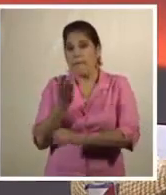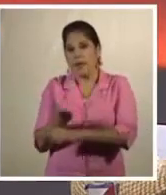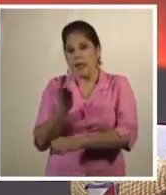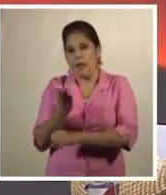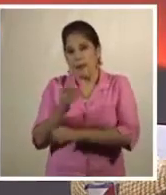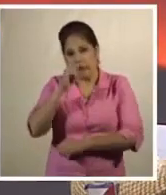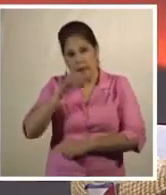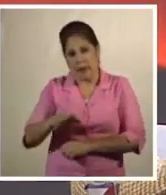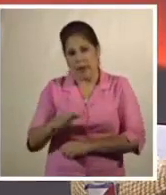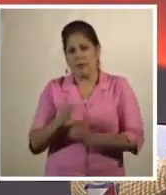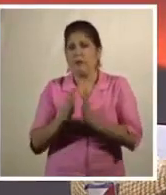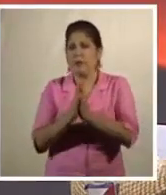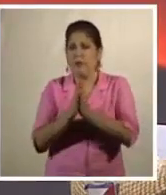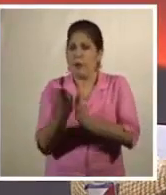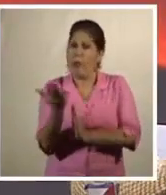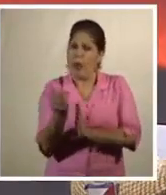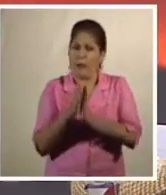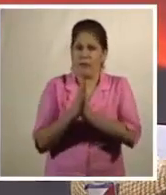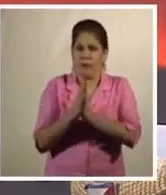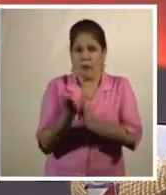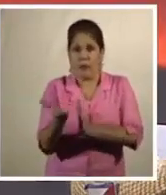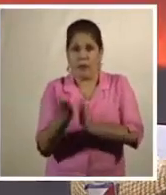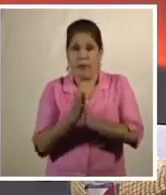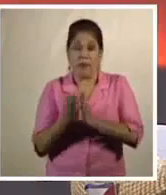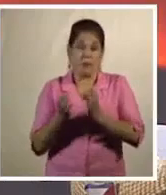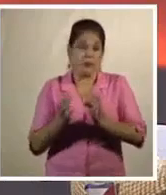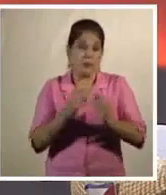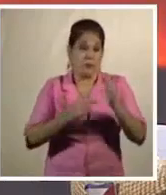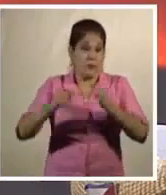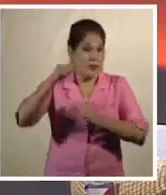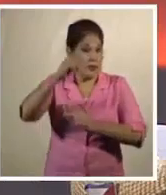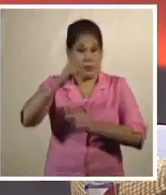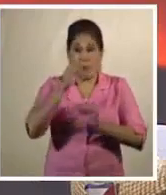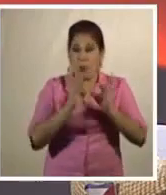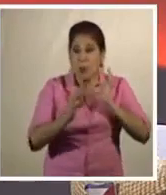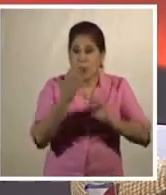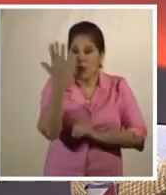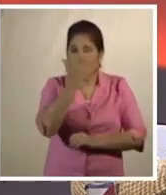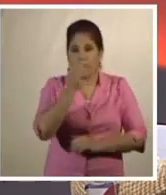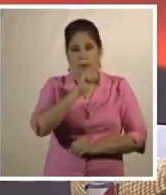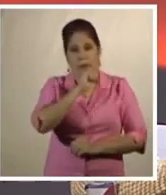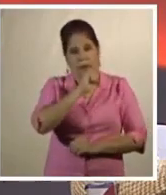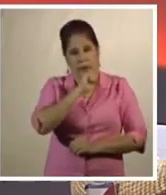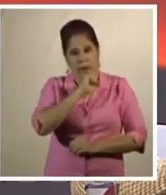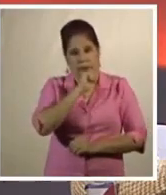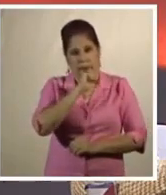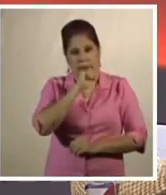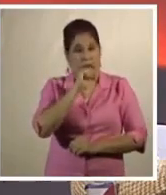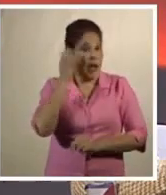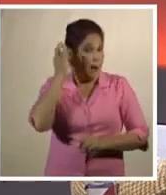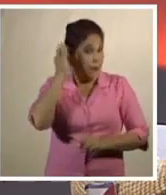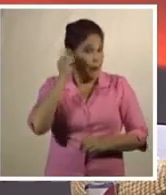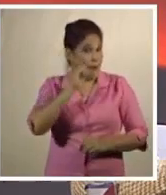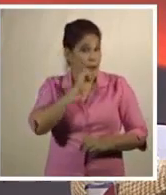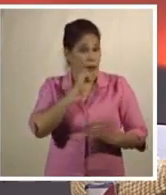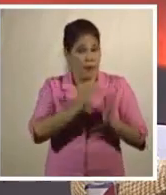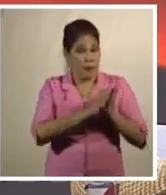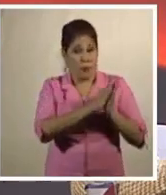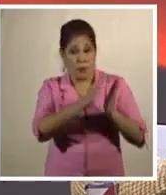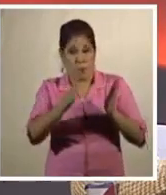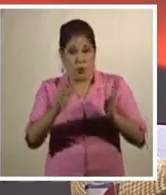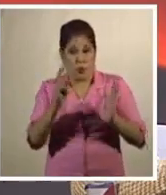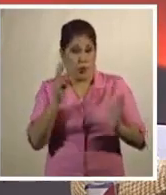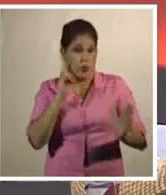en las madres no por supuesto se reitere ese patrón de la mamá como cuidadora principal estaba extremadamente sobrecargada la mujer madre